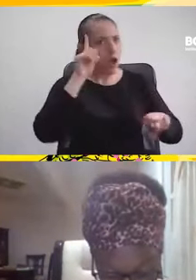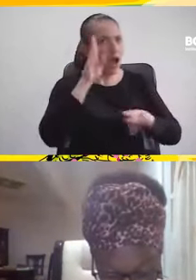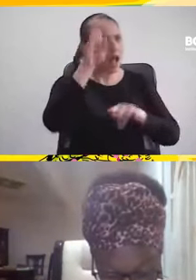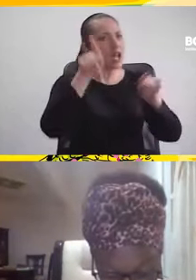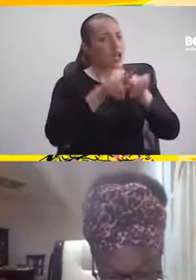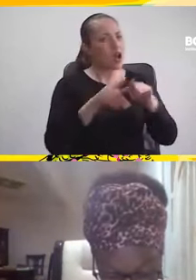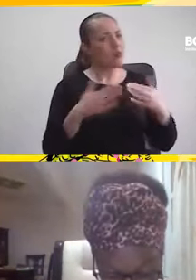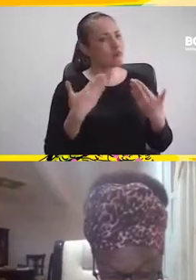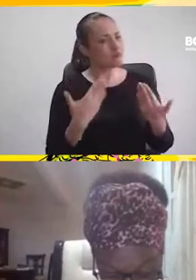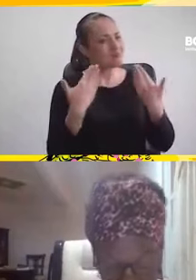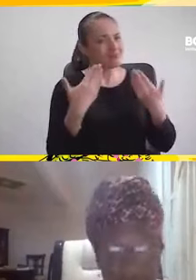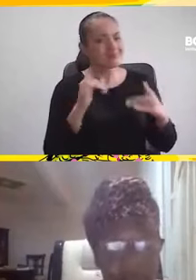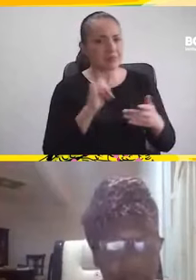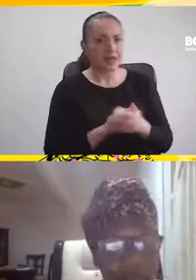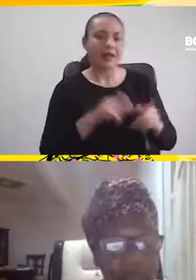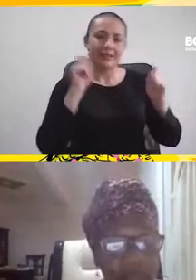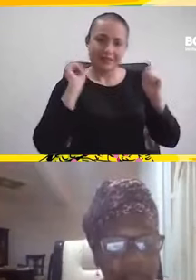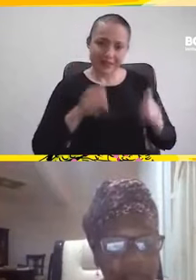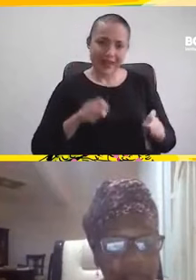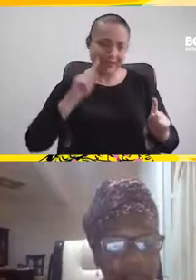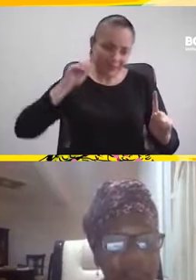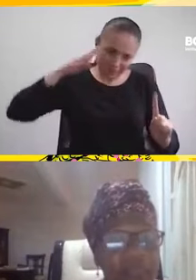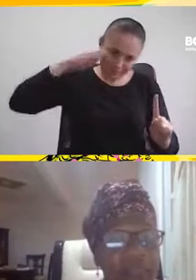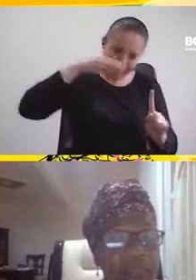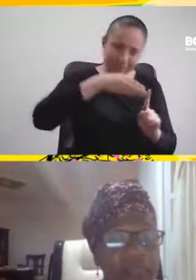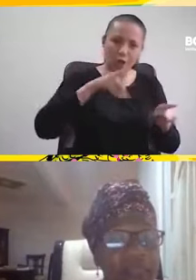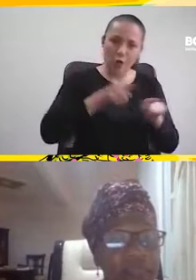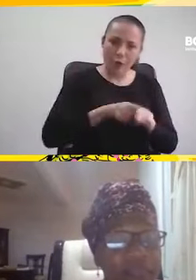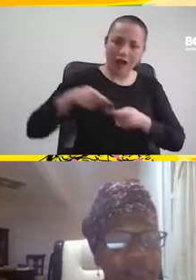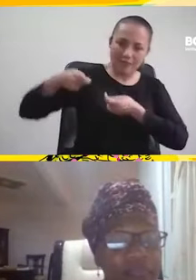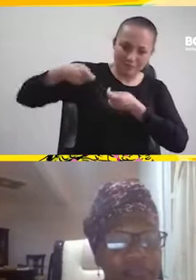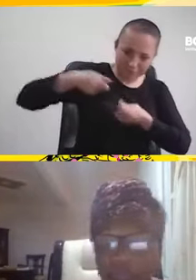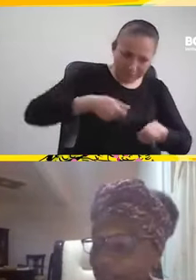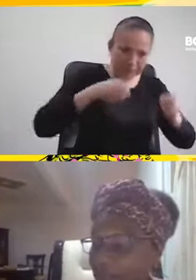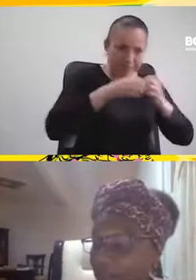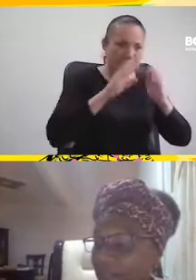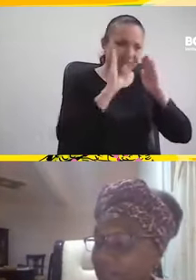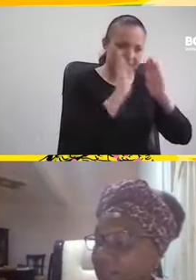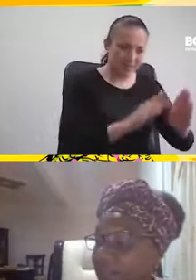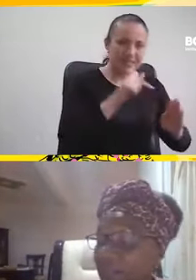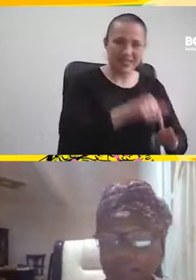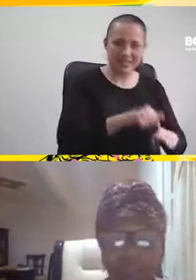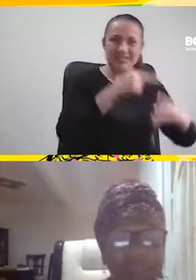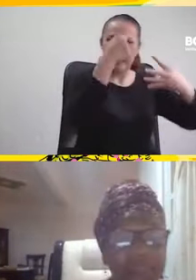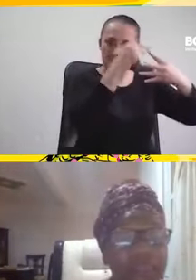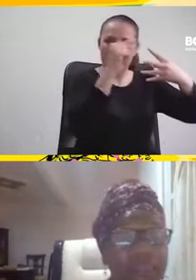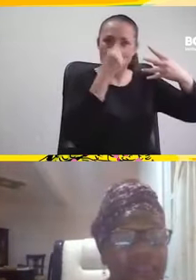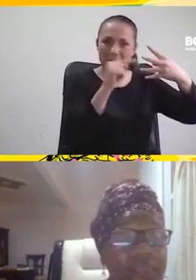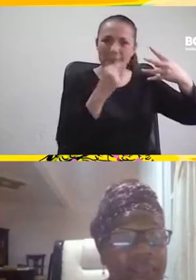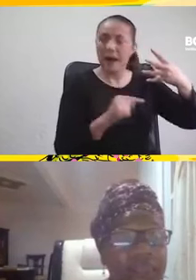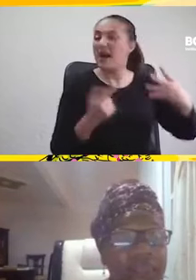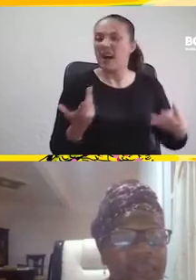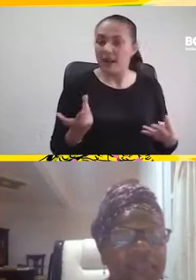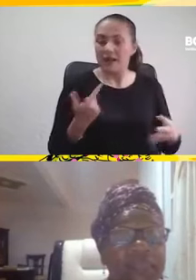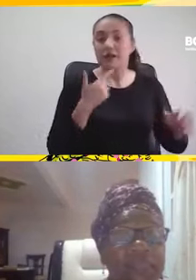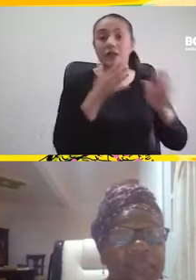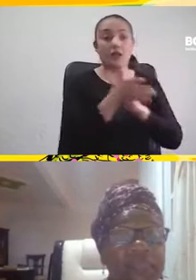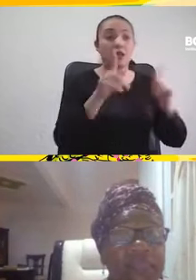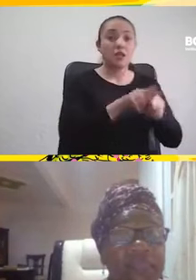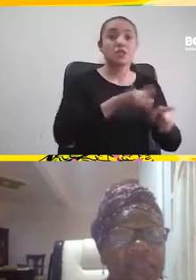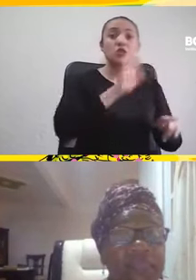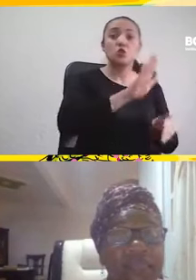en esos tres pilares. Lo que estoy diciendo es que desde la escuela, desde los centros escolares,